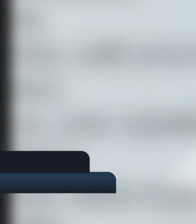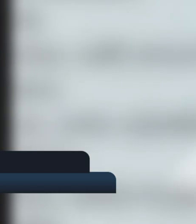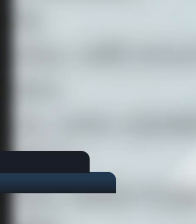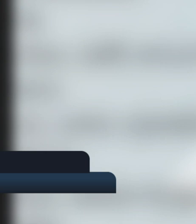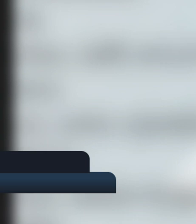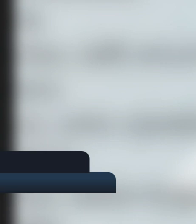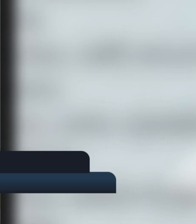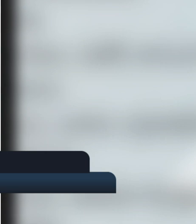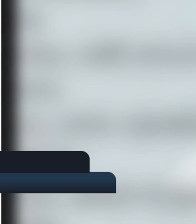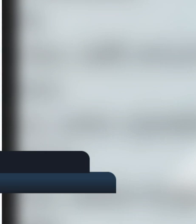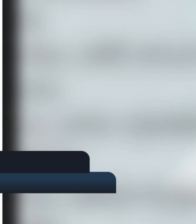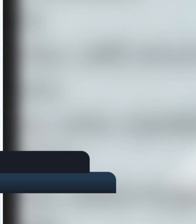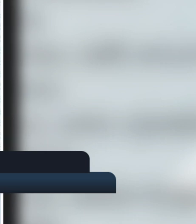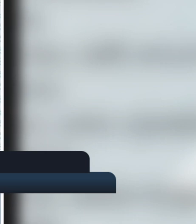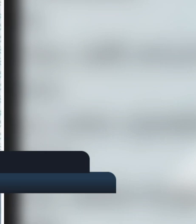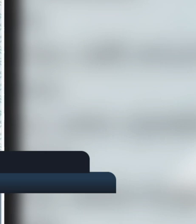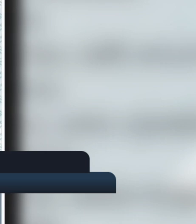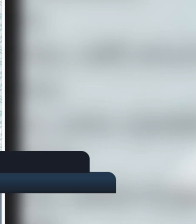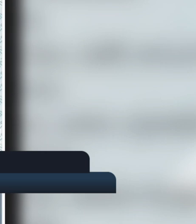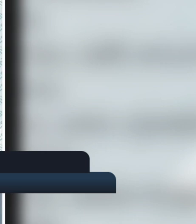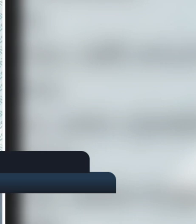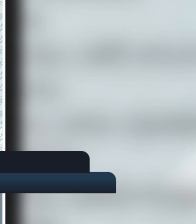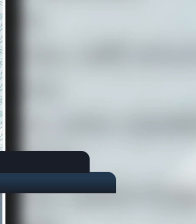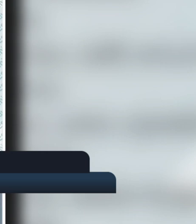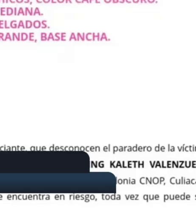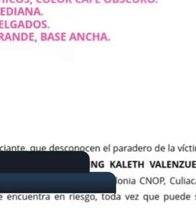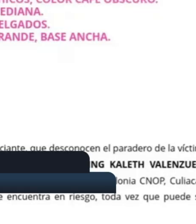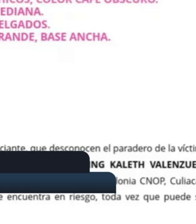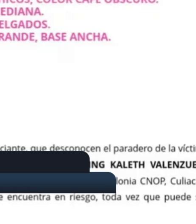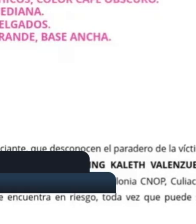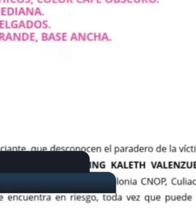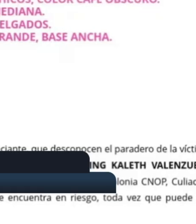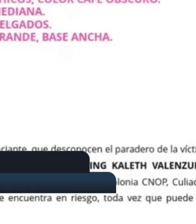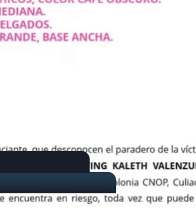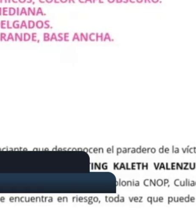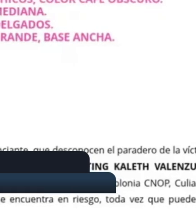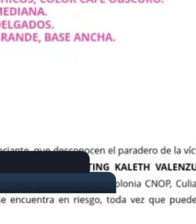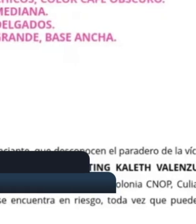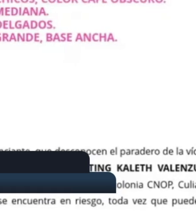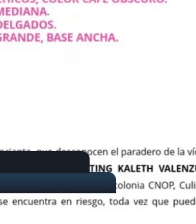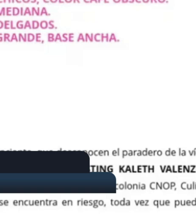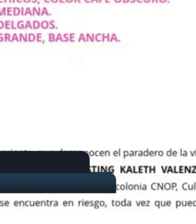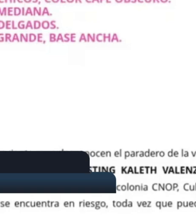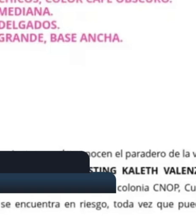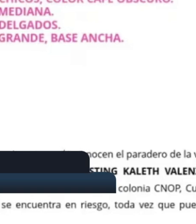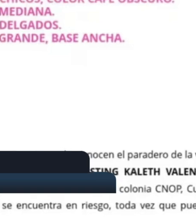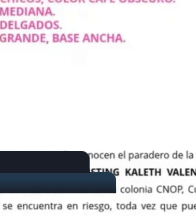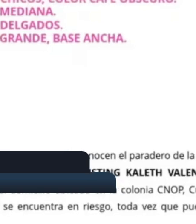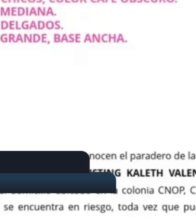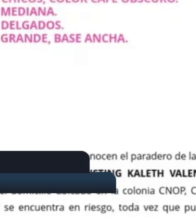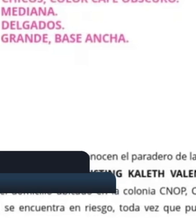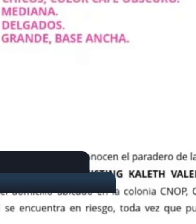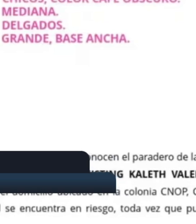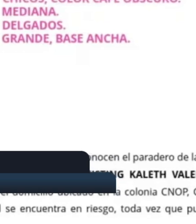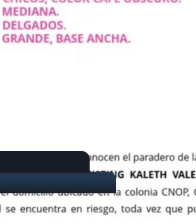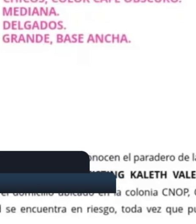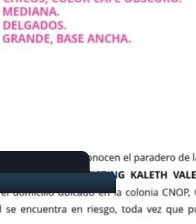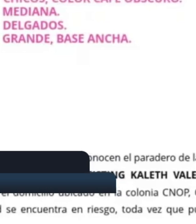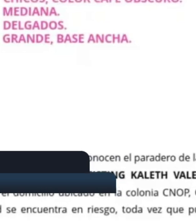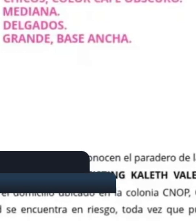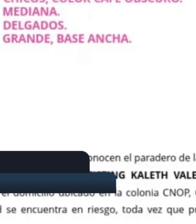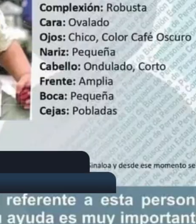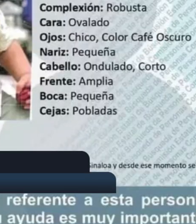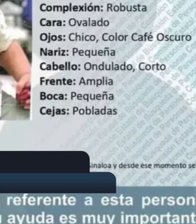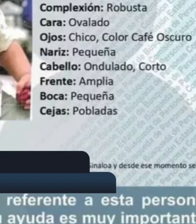informó que 58 de las 66 personas secuestradas habían sido liberadas y la fiscalía general del est ha iniciado nueva investigaciones